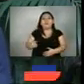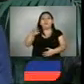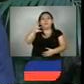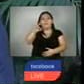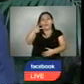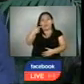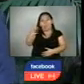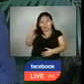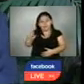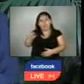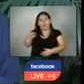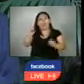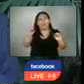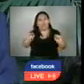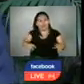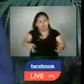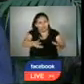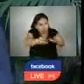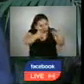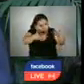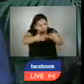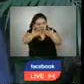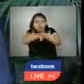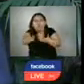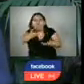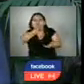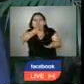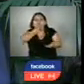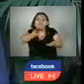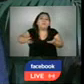inicie con el requerimiento